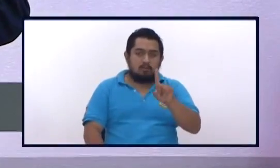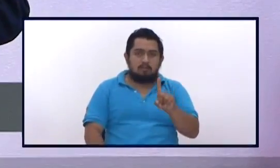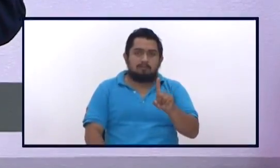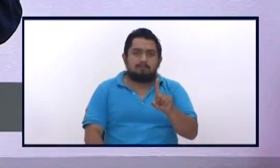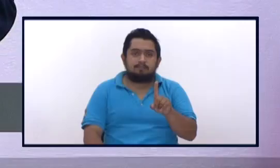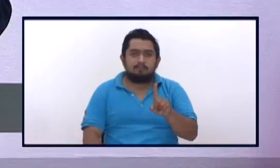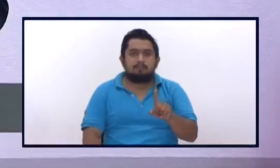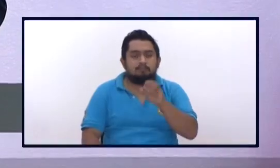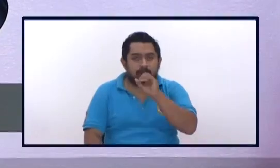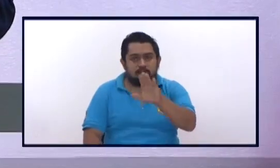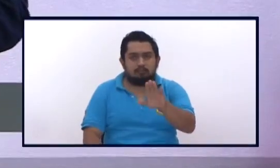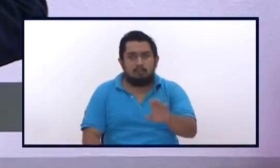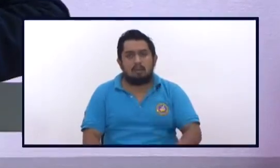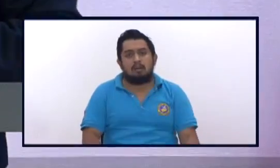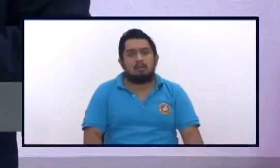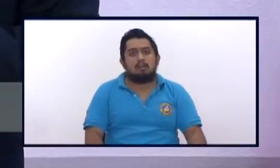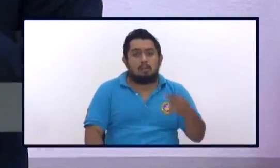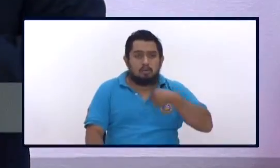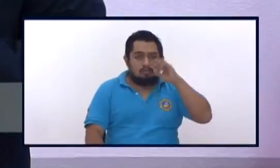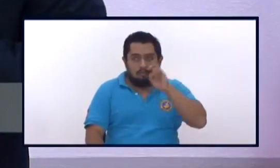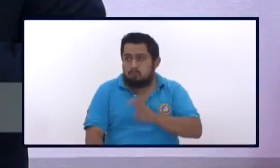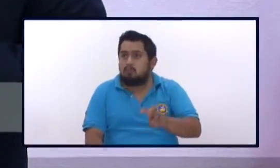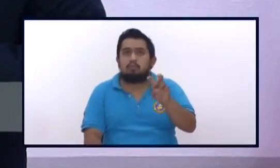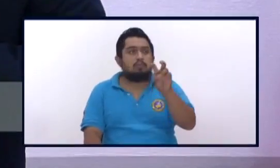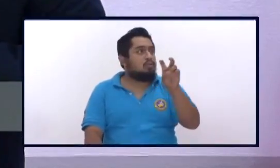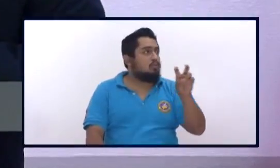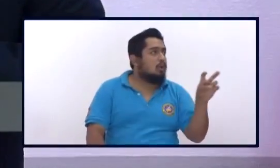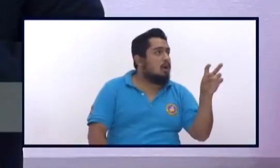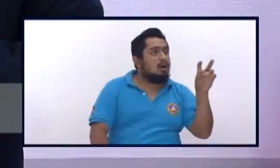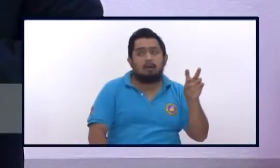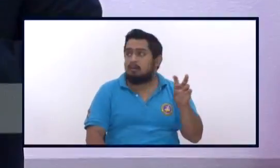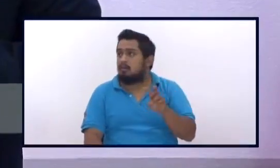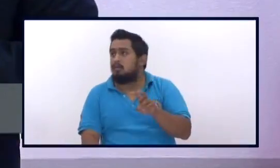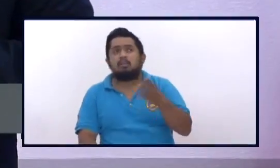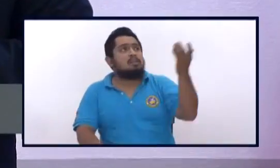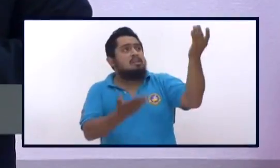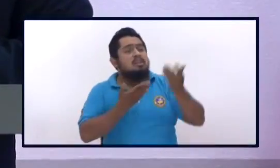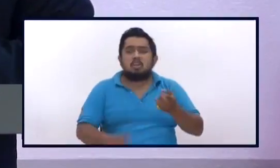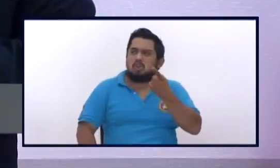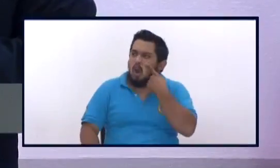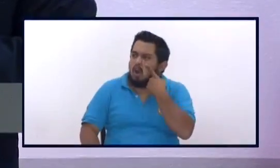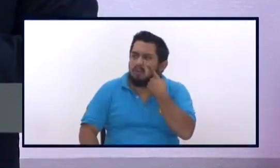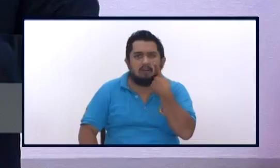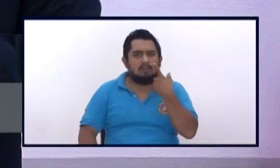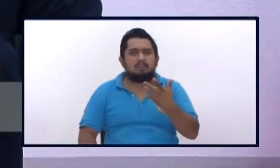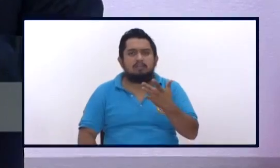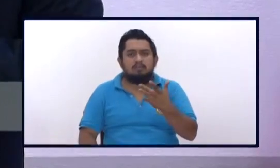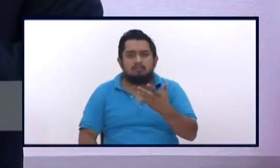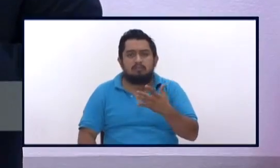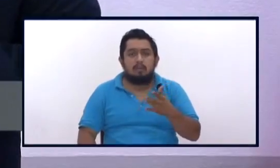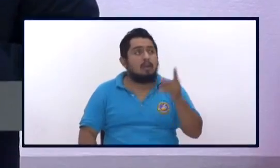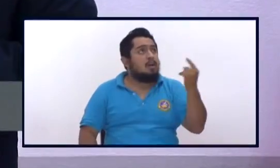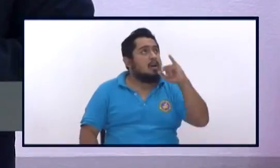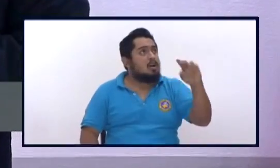dice alzaré mis ojos a los montes de dónde vendrá mi socorro y